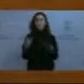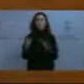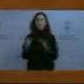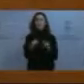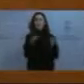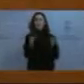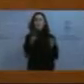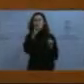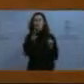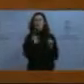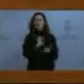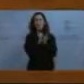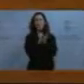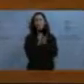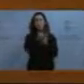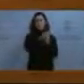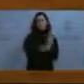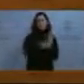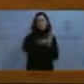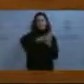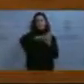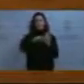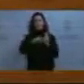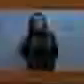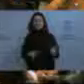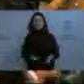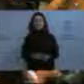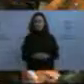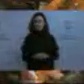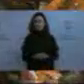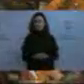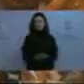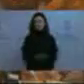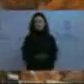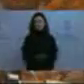que cambiarme yo la vista y verle a usted hoy en blanco y negro.